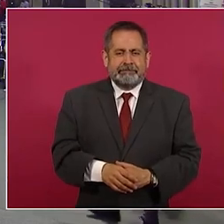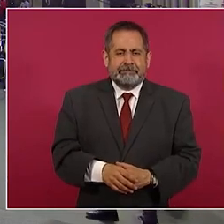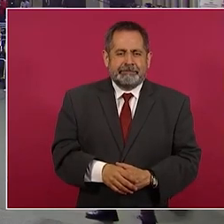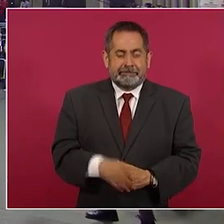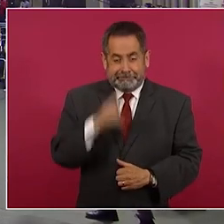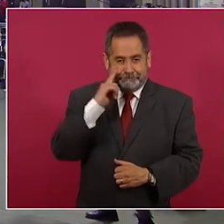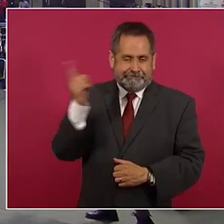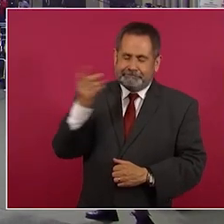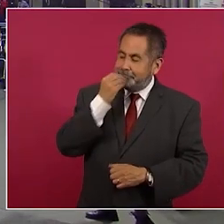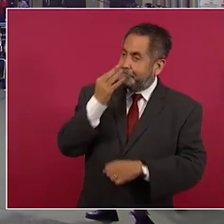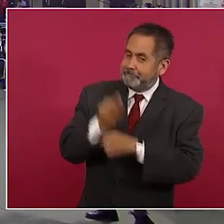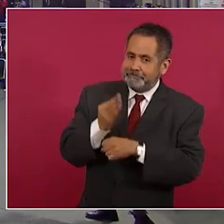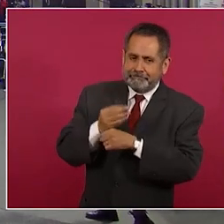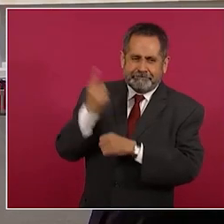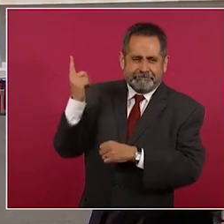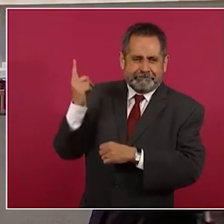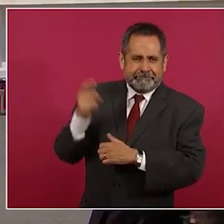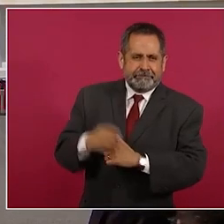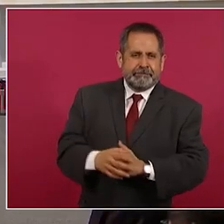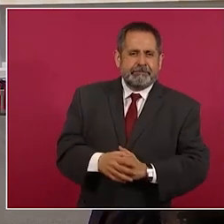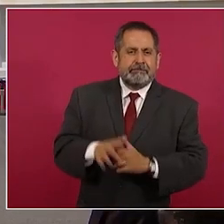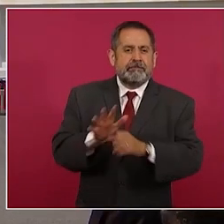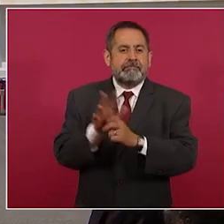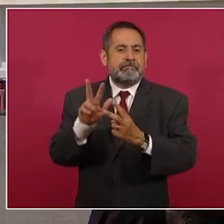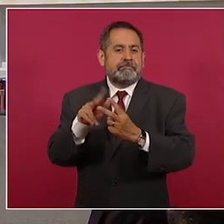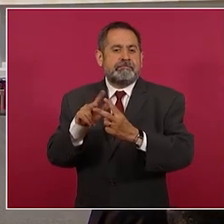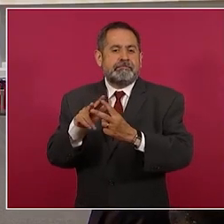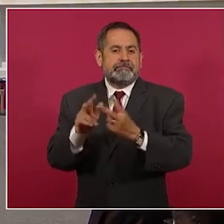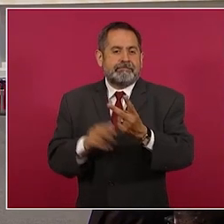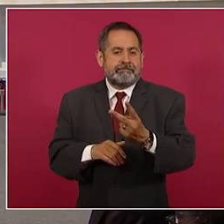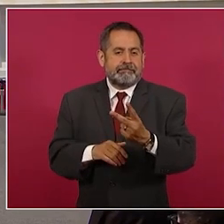Ahí está. ¿A cuál le van?